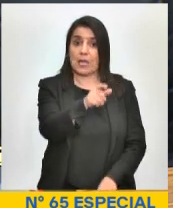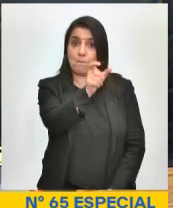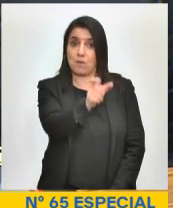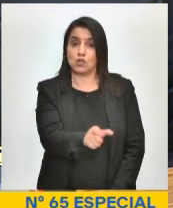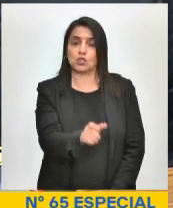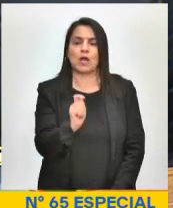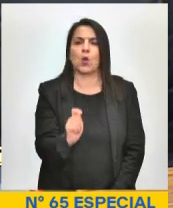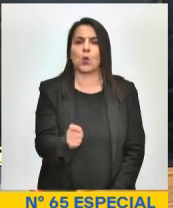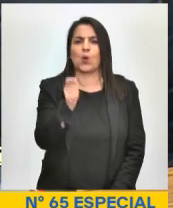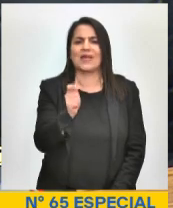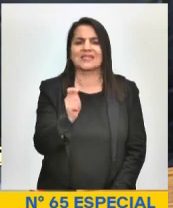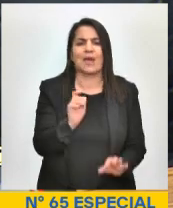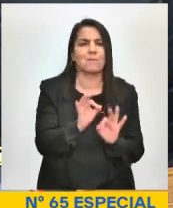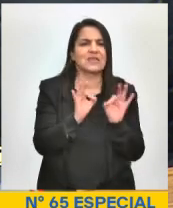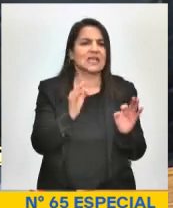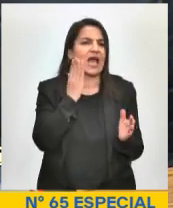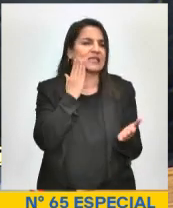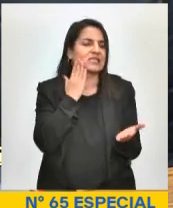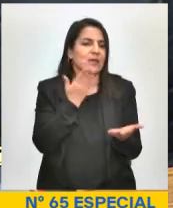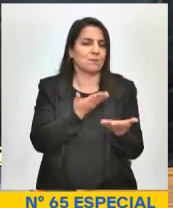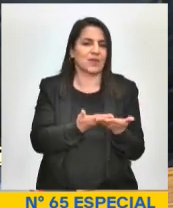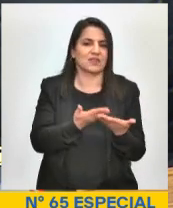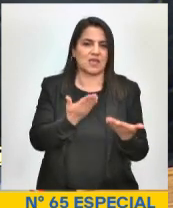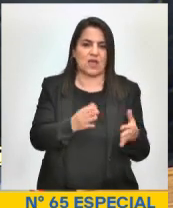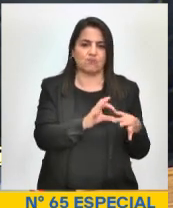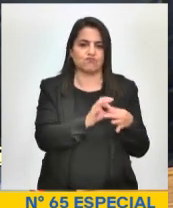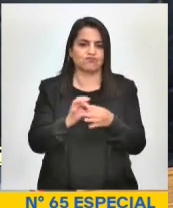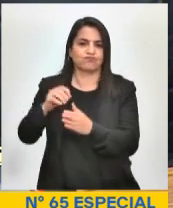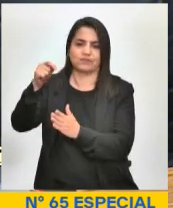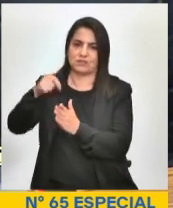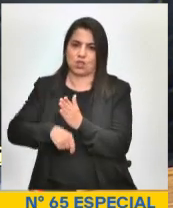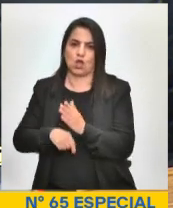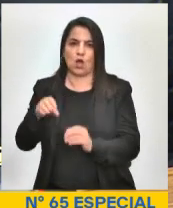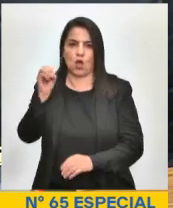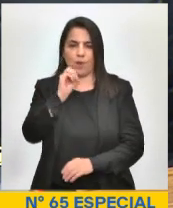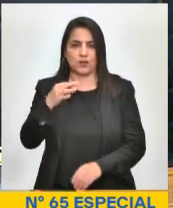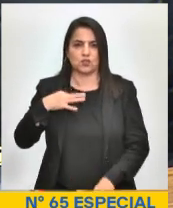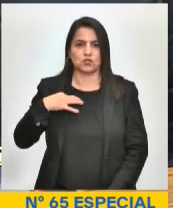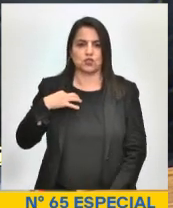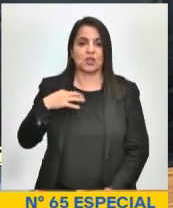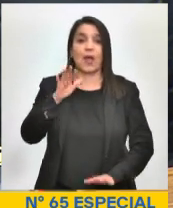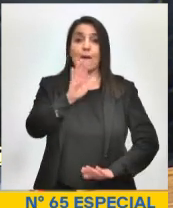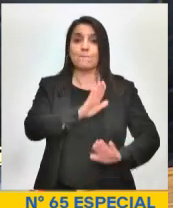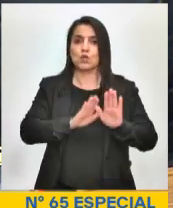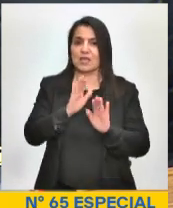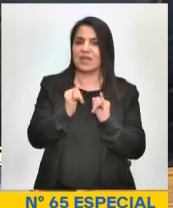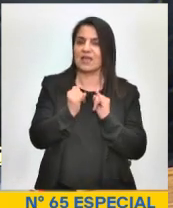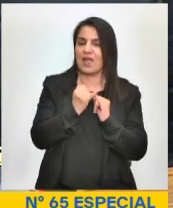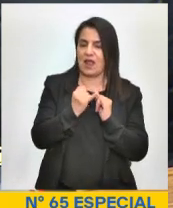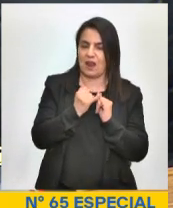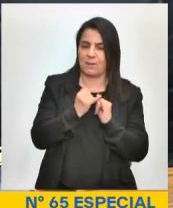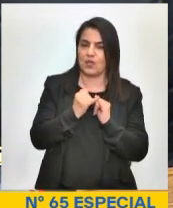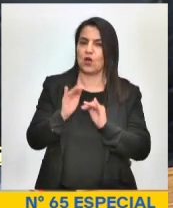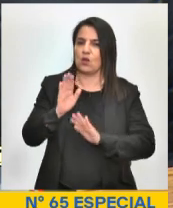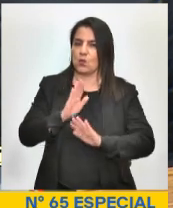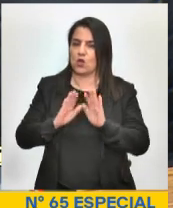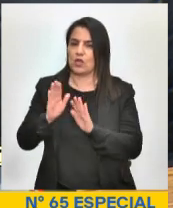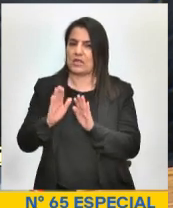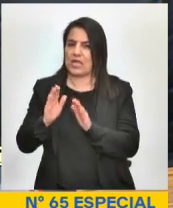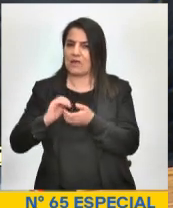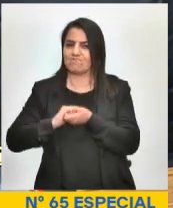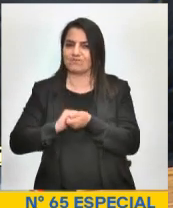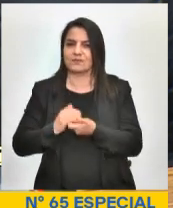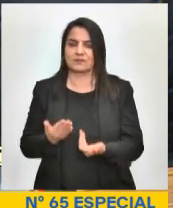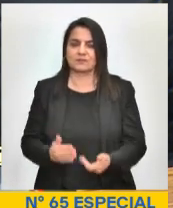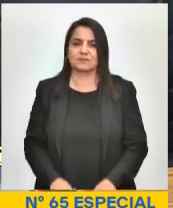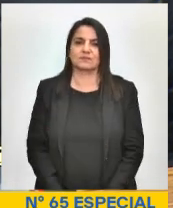tiene particular simpatía, ahonda aún más en la percepción ciudadana de que se protege a los amigos o a los afines. Es por